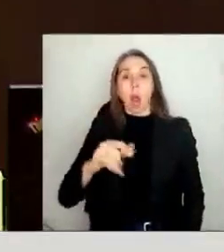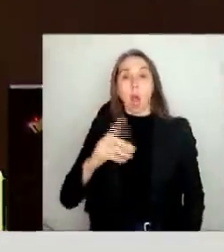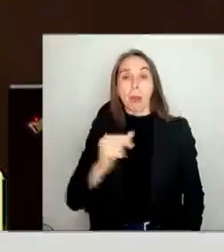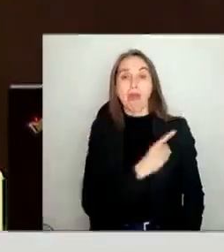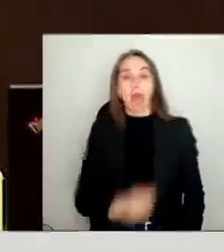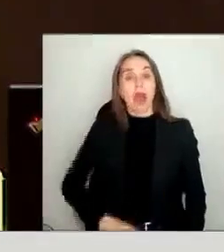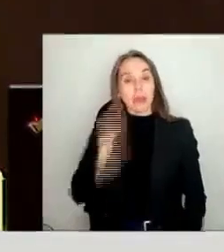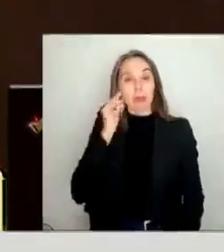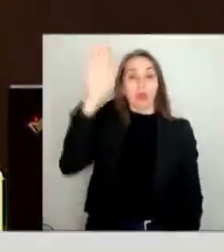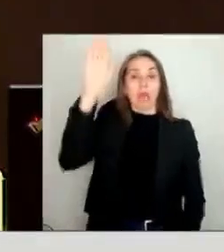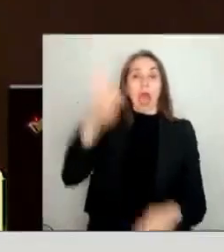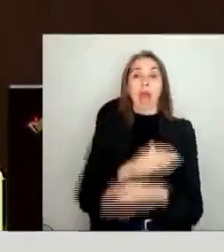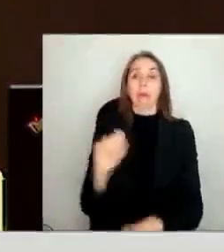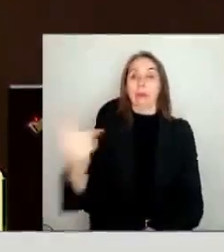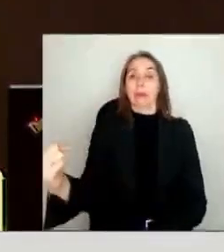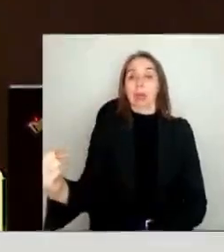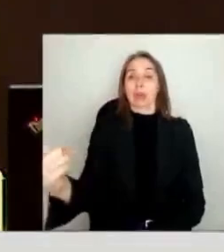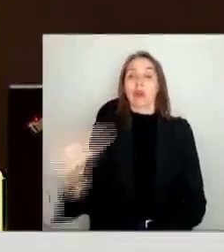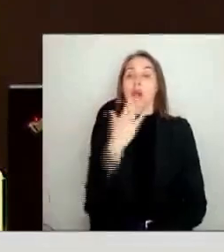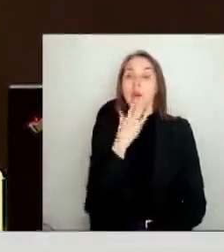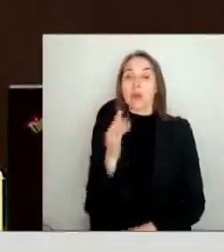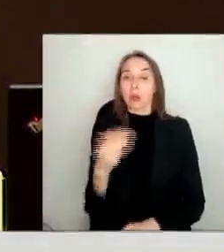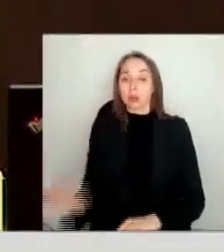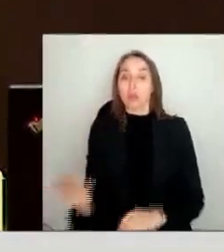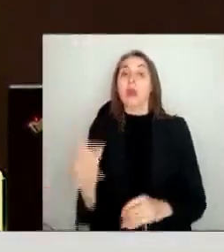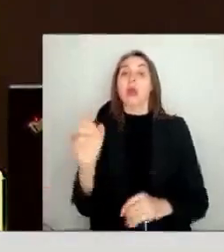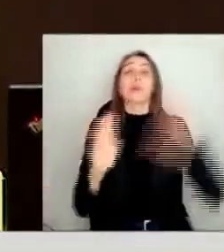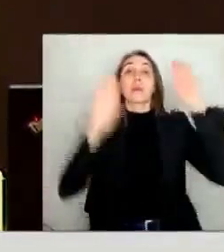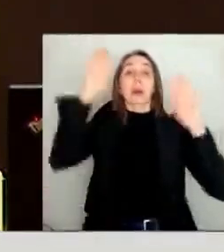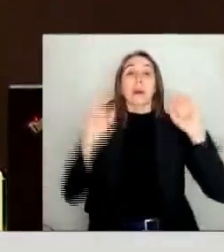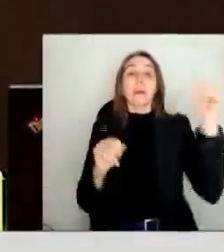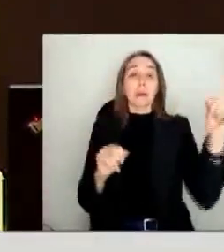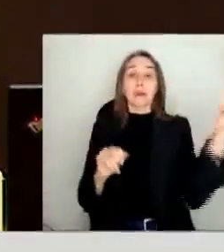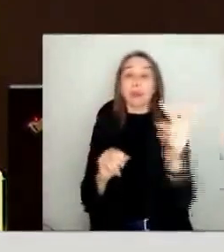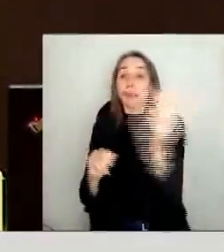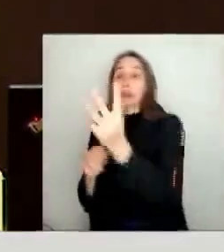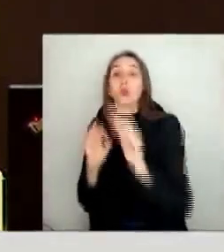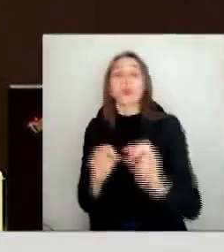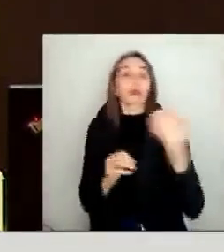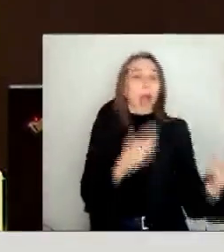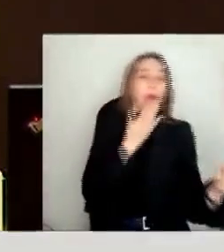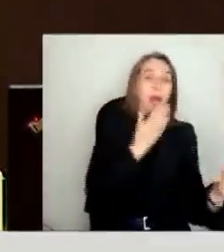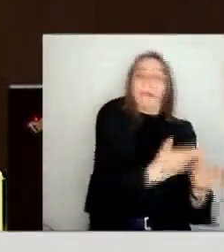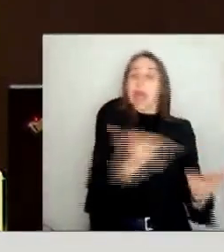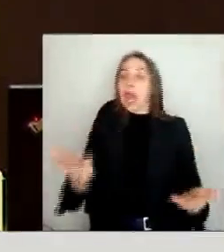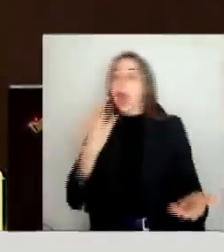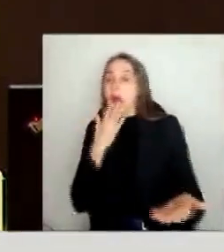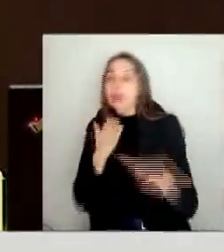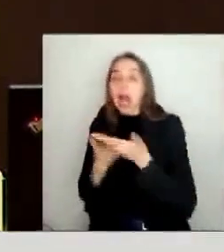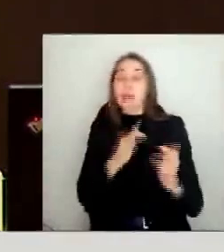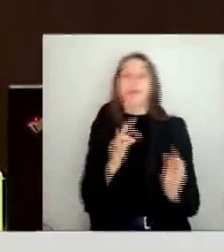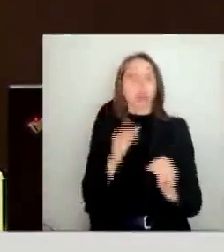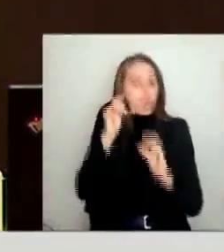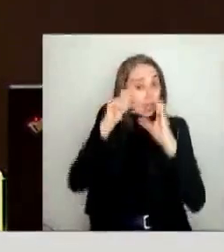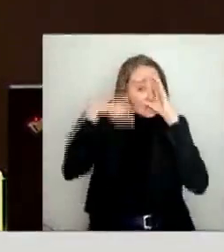manera anticipada hemos dado el orden de la palabra según Quiénes lo han ido solicitando pero de todas maneras lo vamos a a revisar diputado mellao y voy a